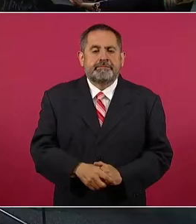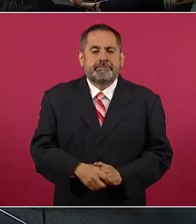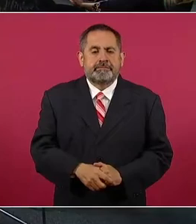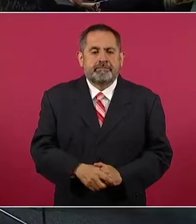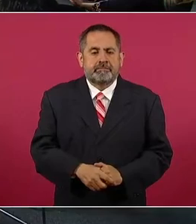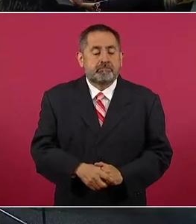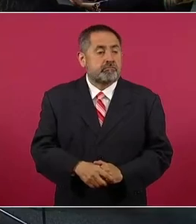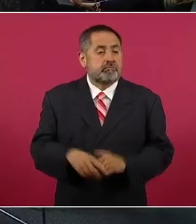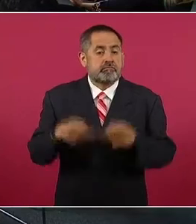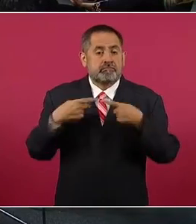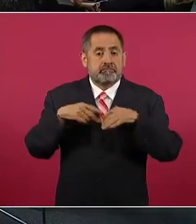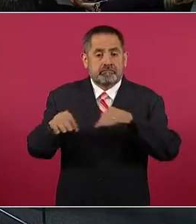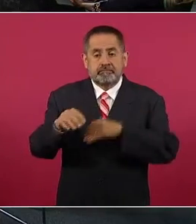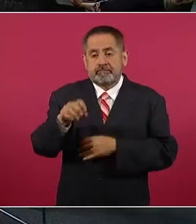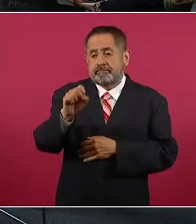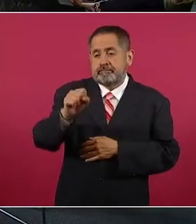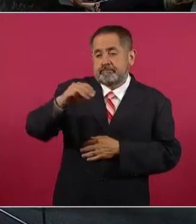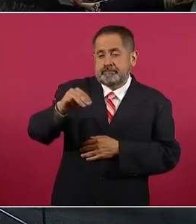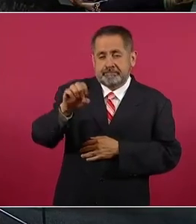Los trabajadores del ESME,